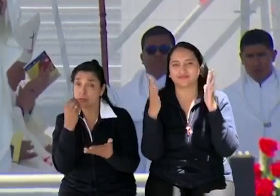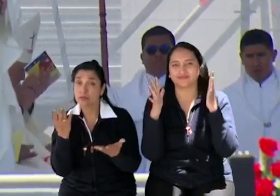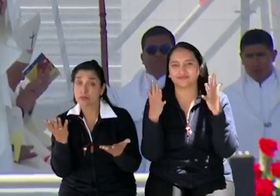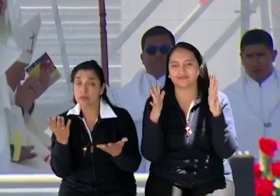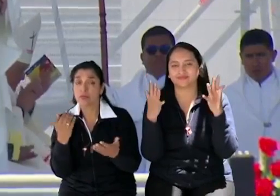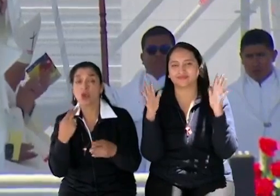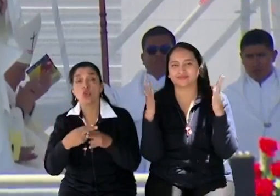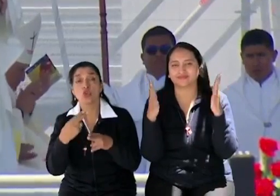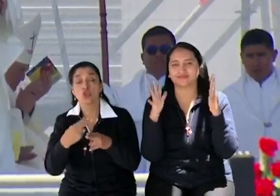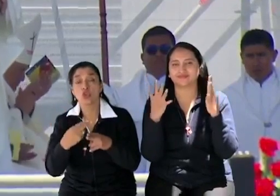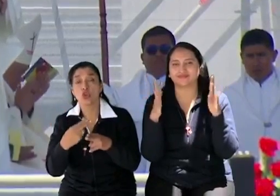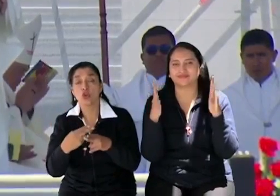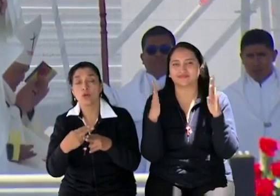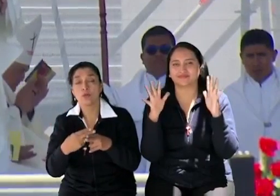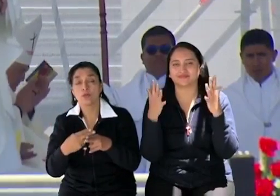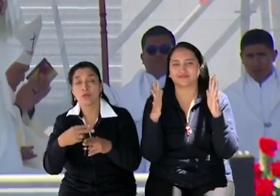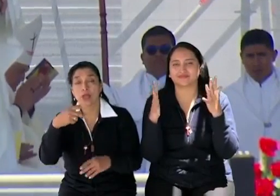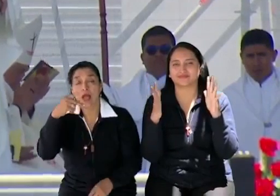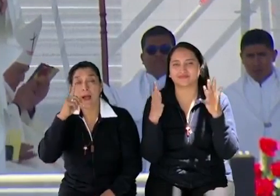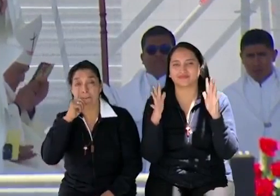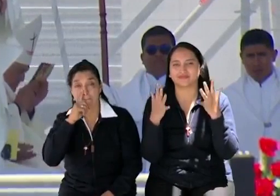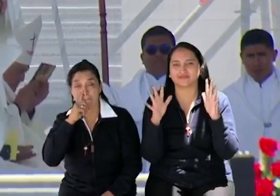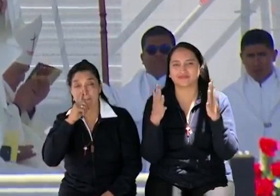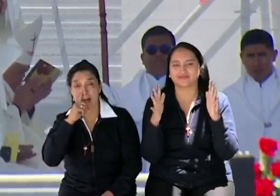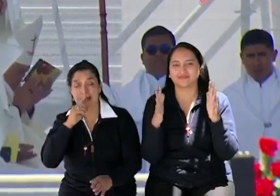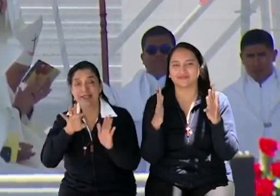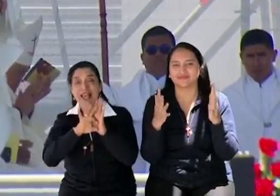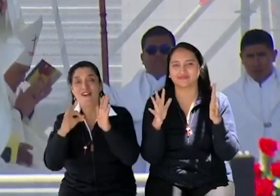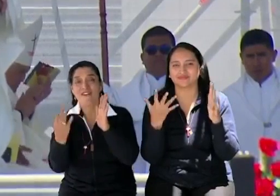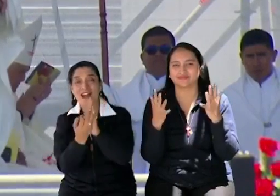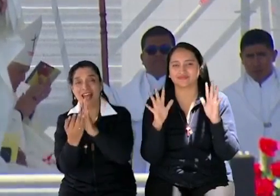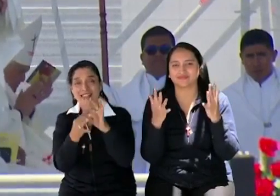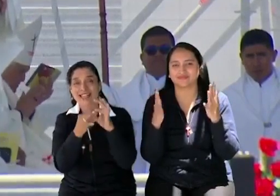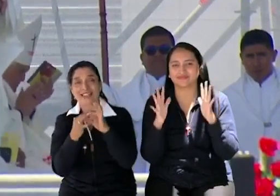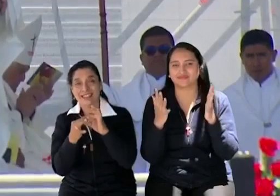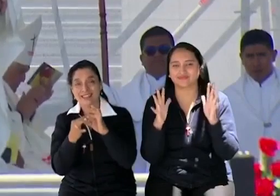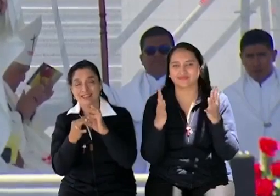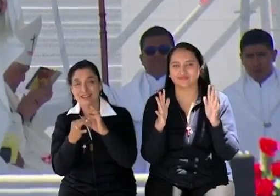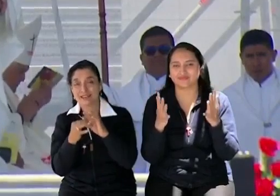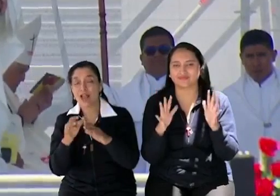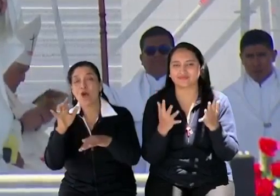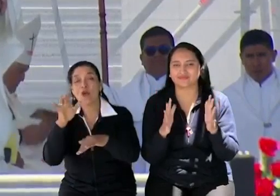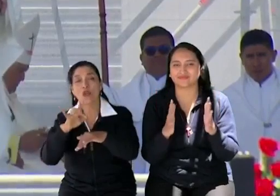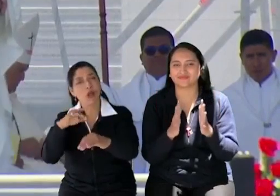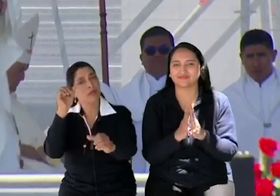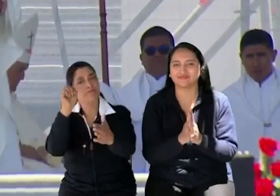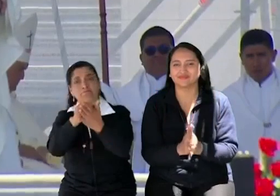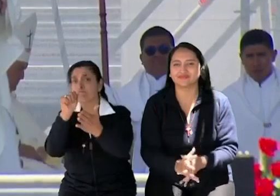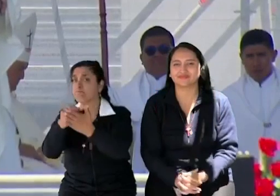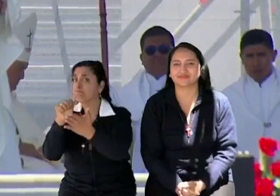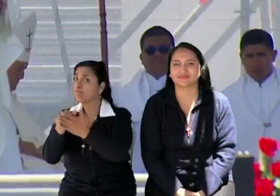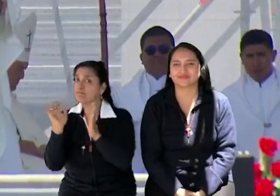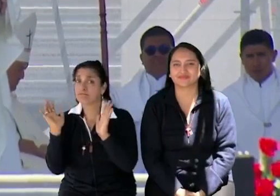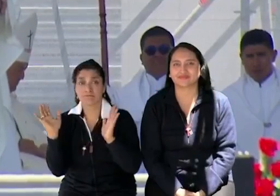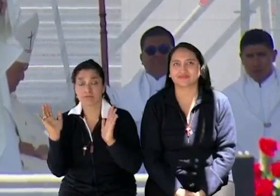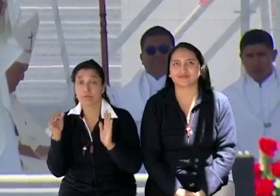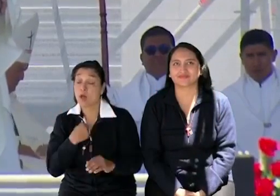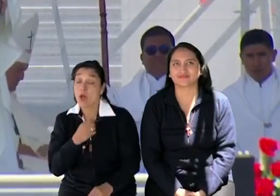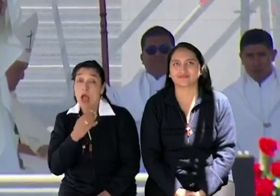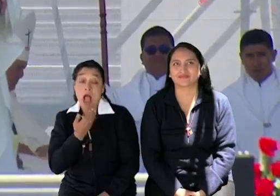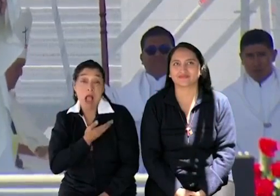se va a llamar el pan de la fraternidad. Tocaremos las puertas, señor